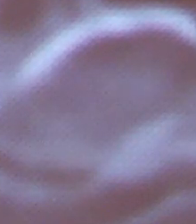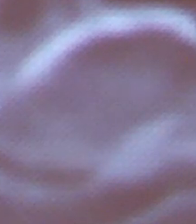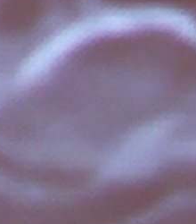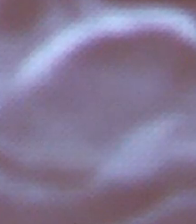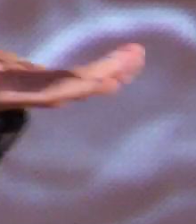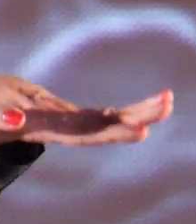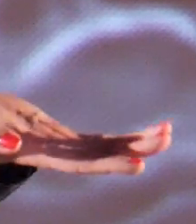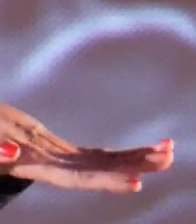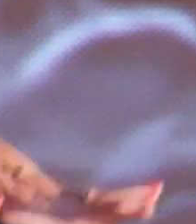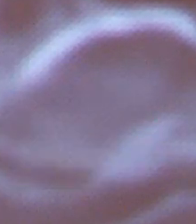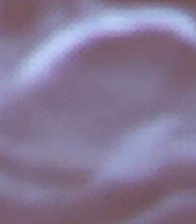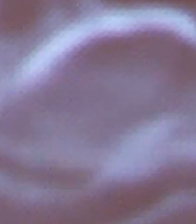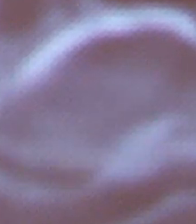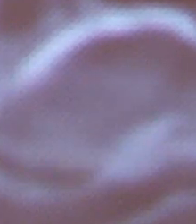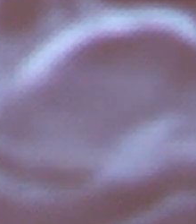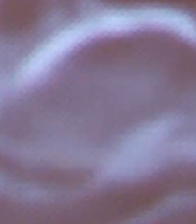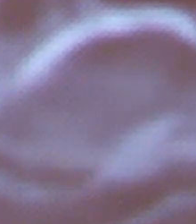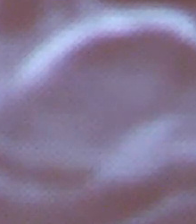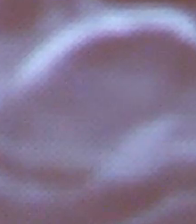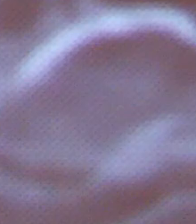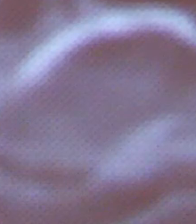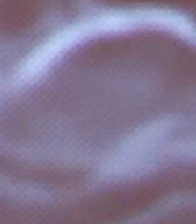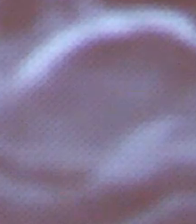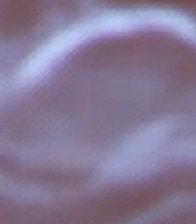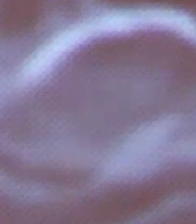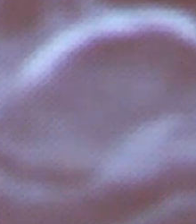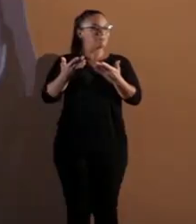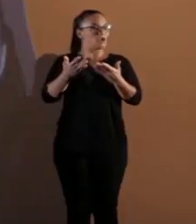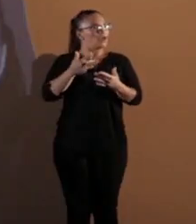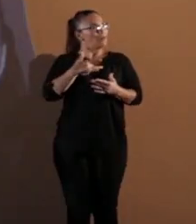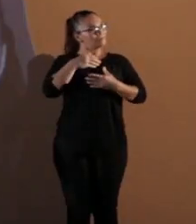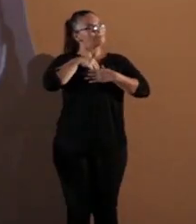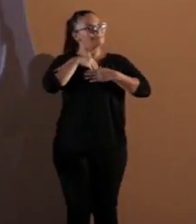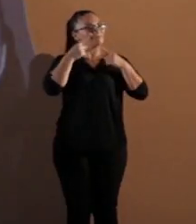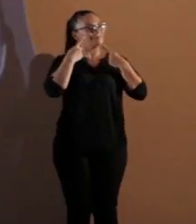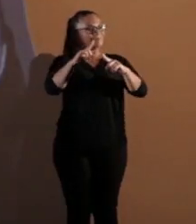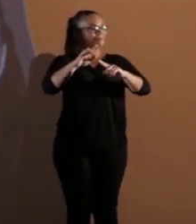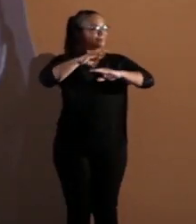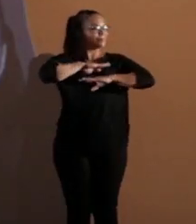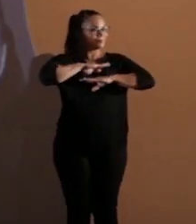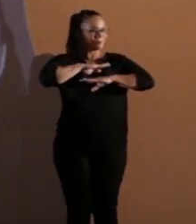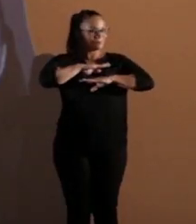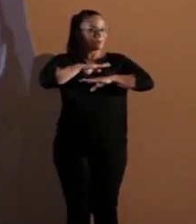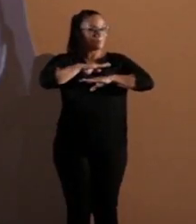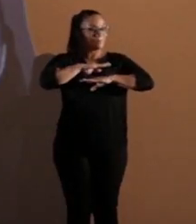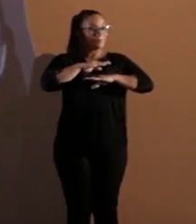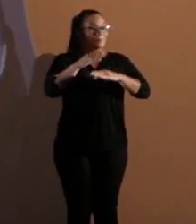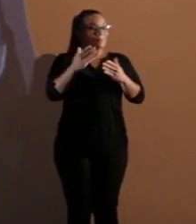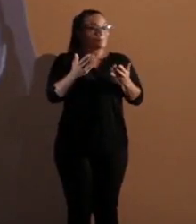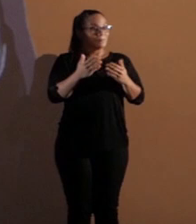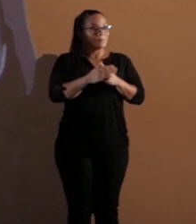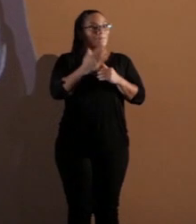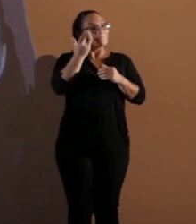me debes chau vida lo hagan con un sentido de logro porque lo que es el vamos a ver lo que son